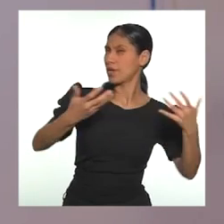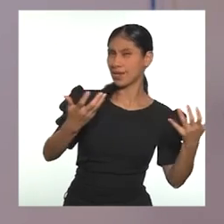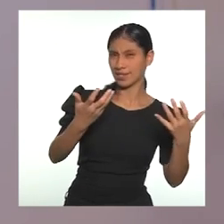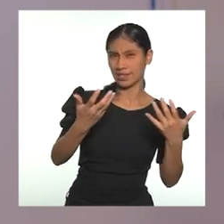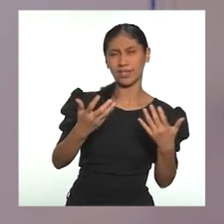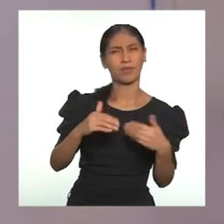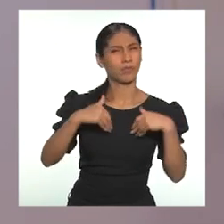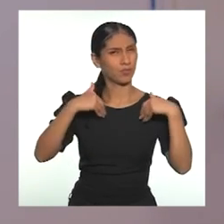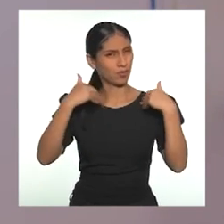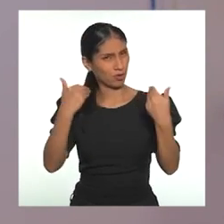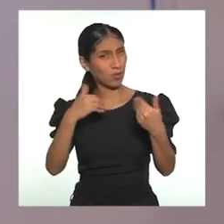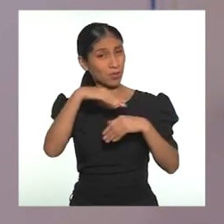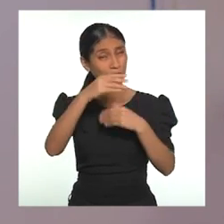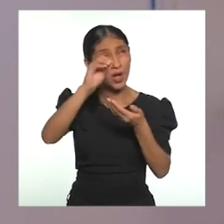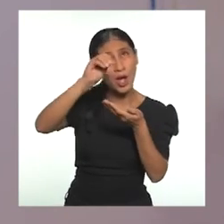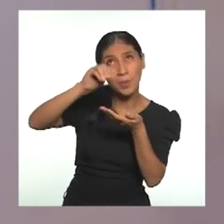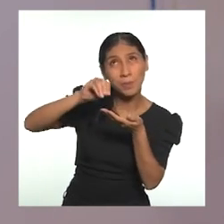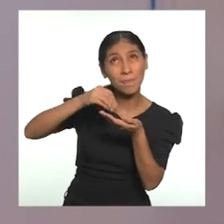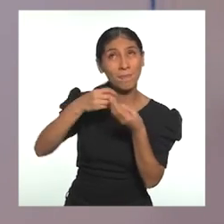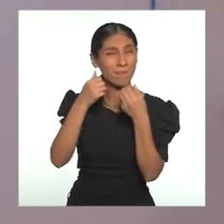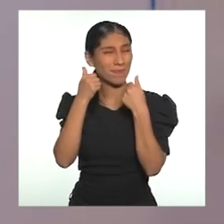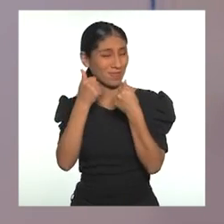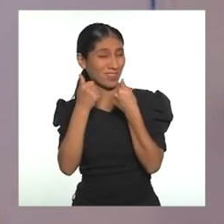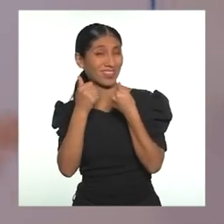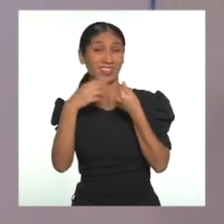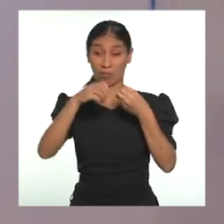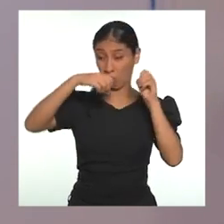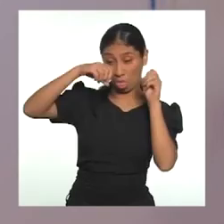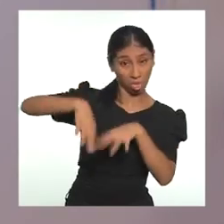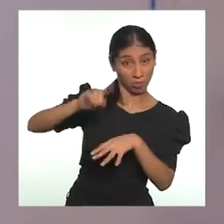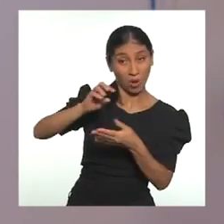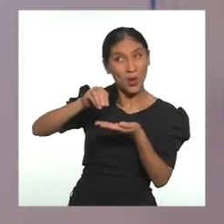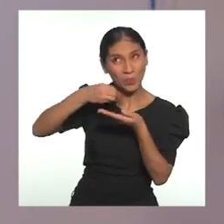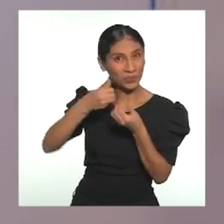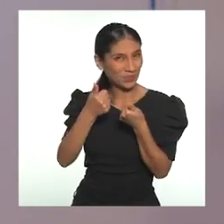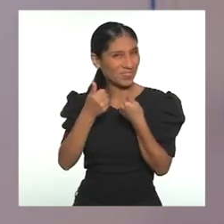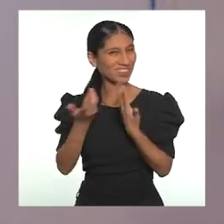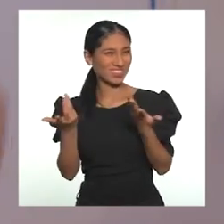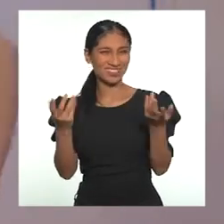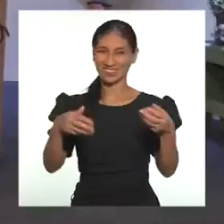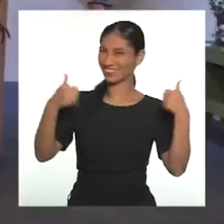Así podemos aprovecharlos mejor y evitar que se desperdicien.